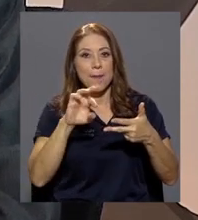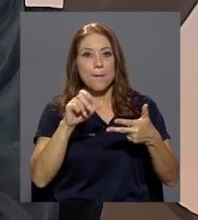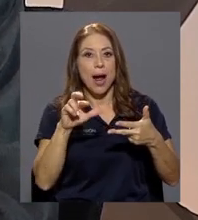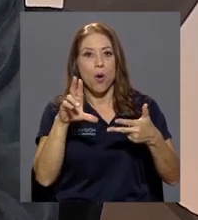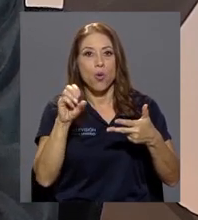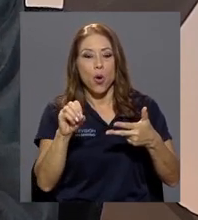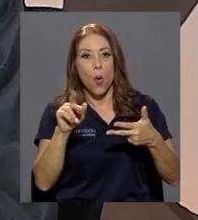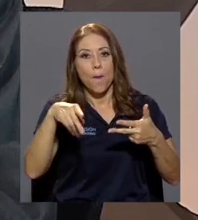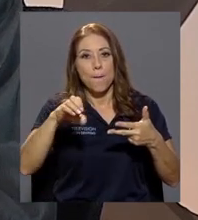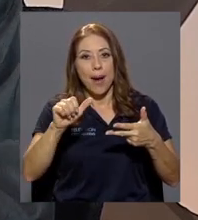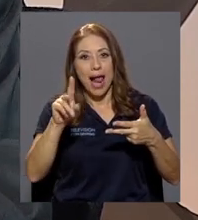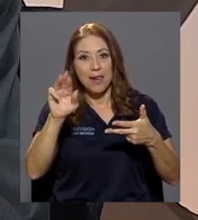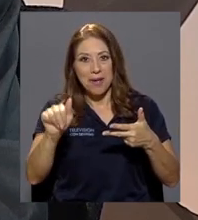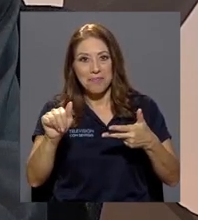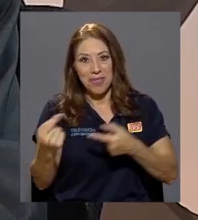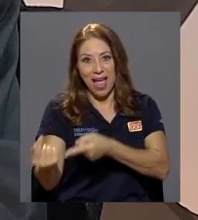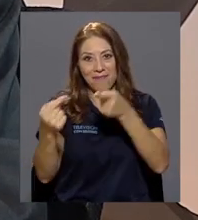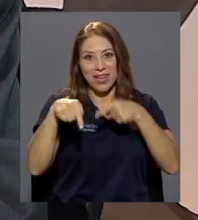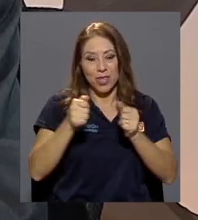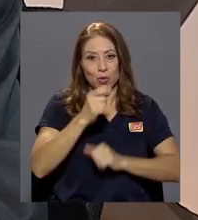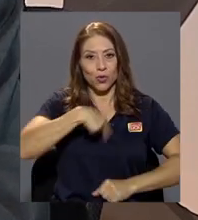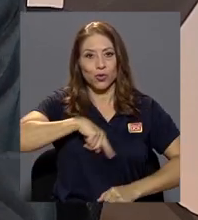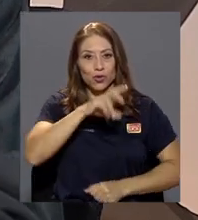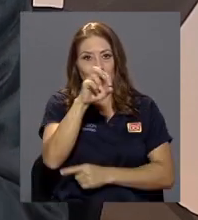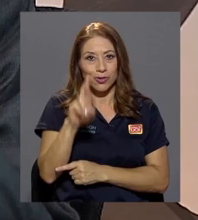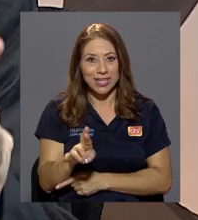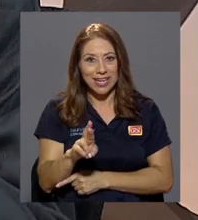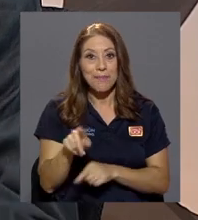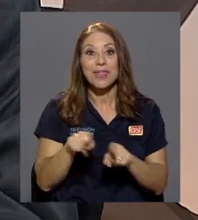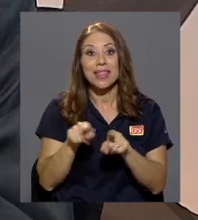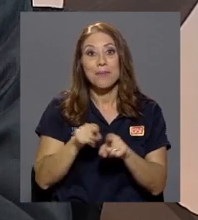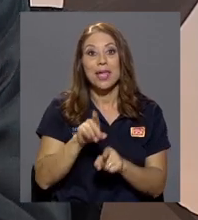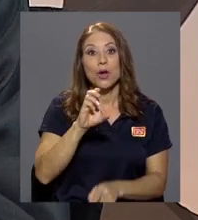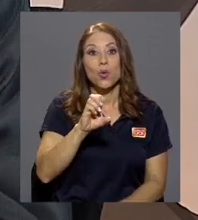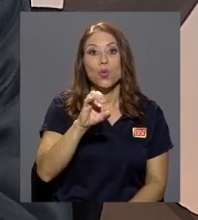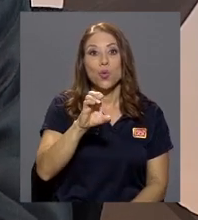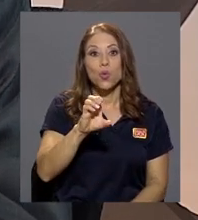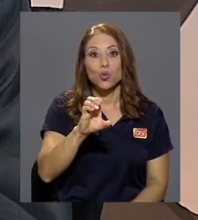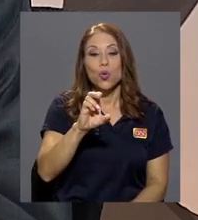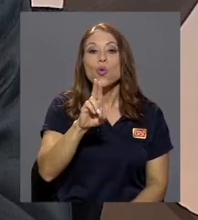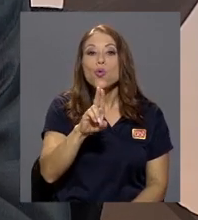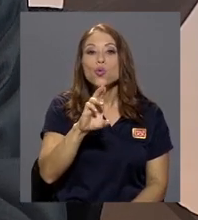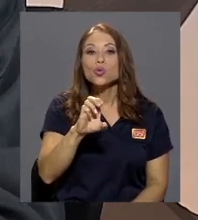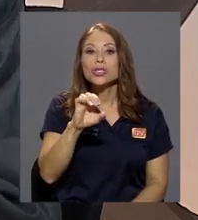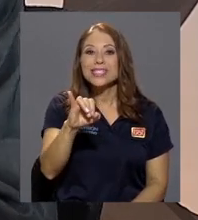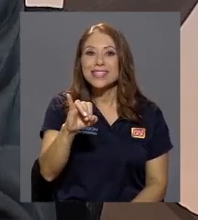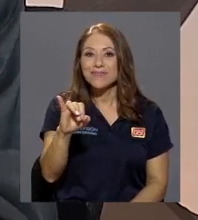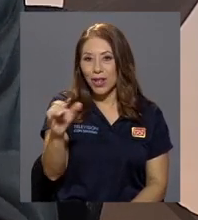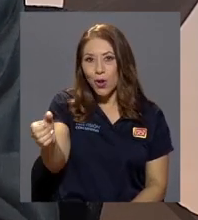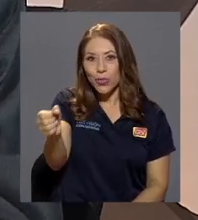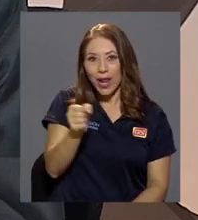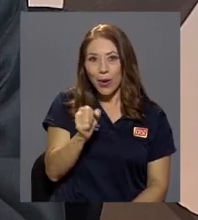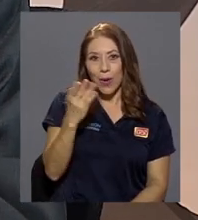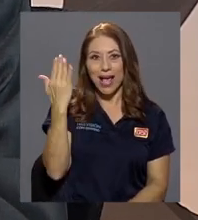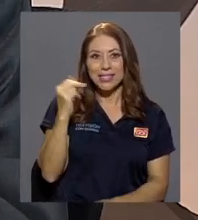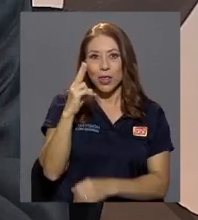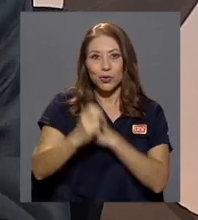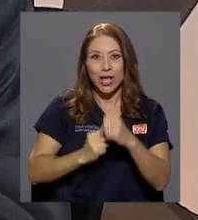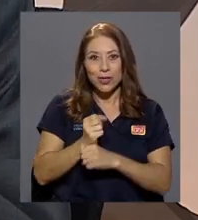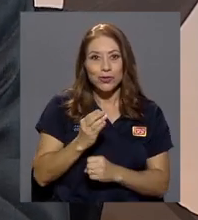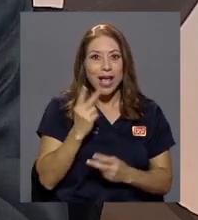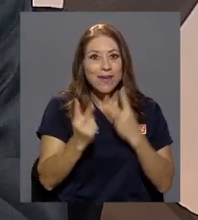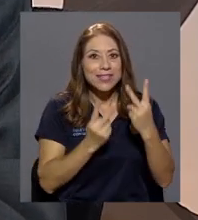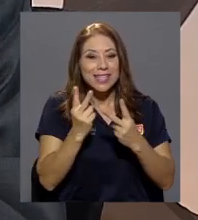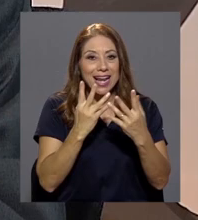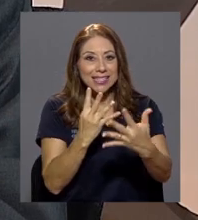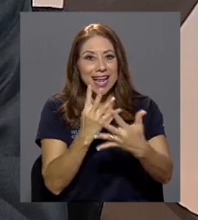mauro palmas que ha venido con nosotros a costa rica también la uci le le ha traído hace dos años a visitar las cárceles de aquí fue